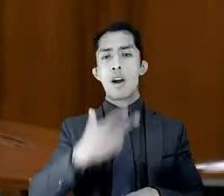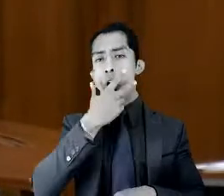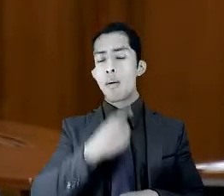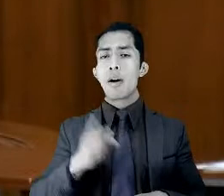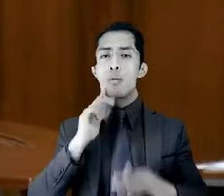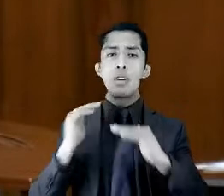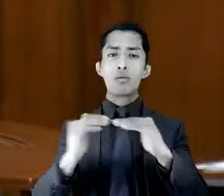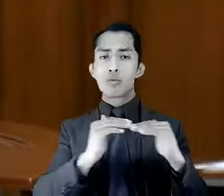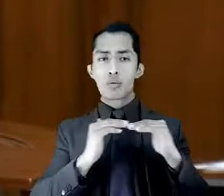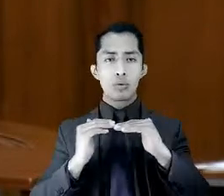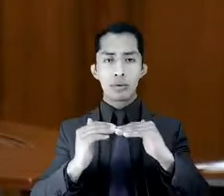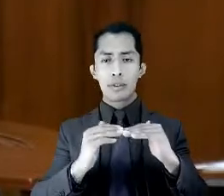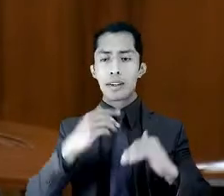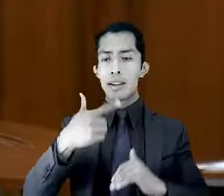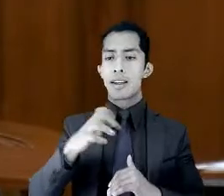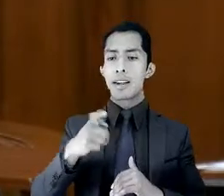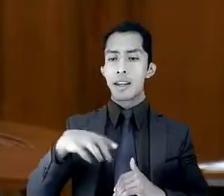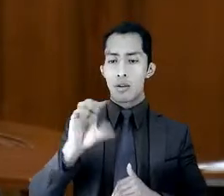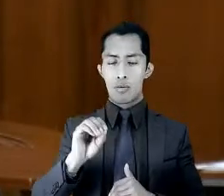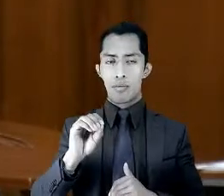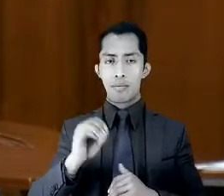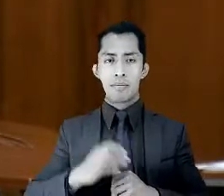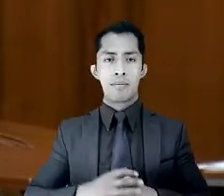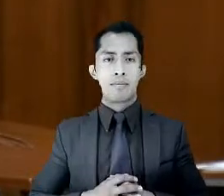y equidad de género.